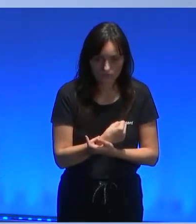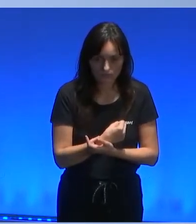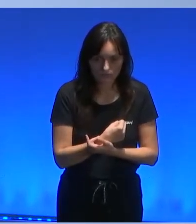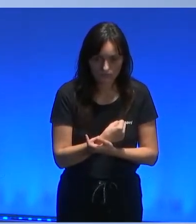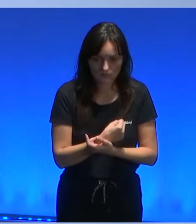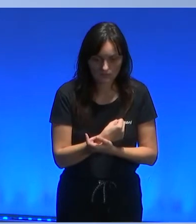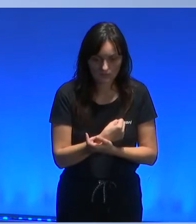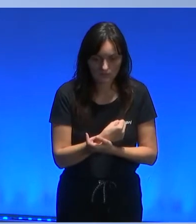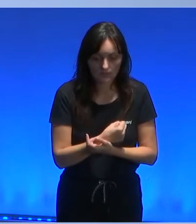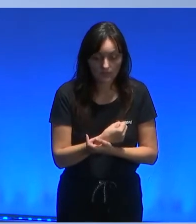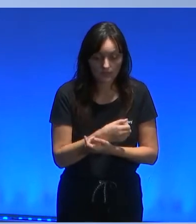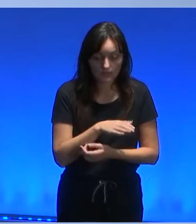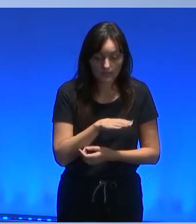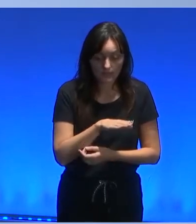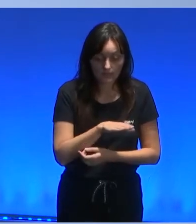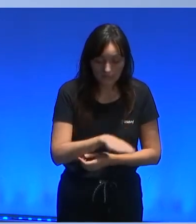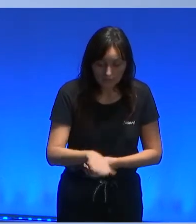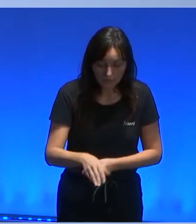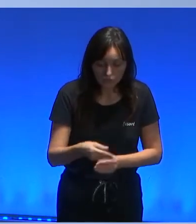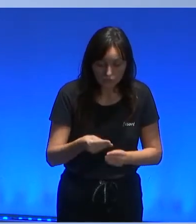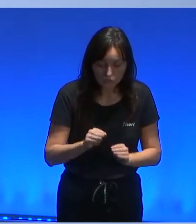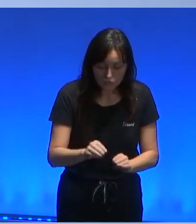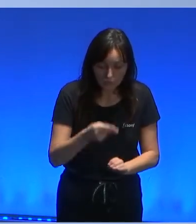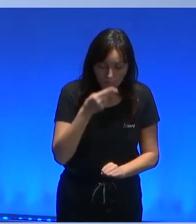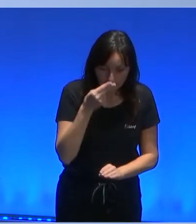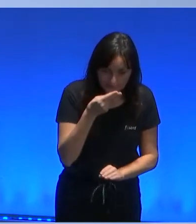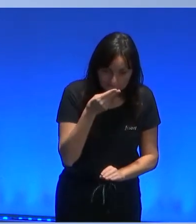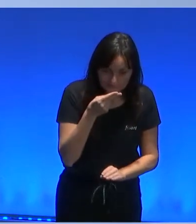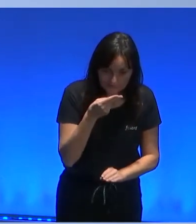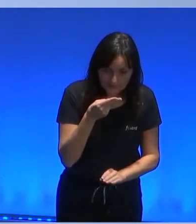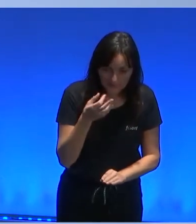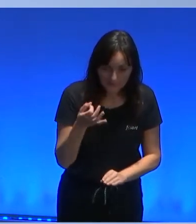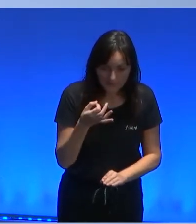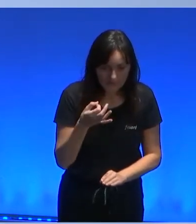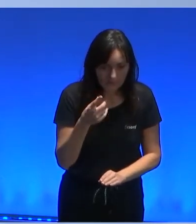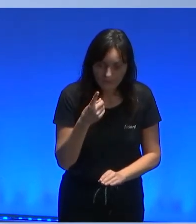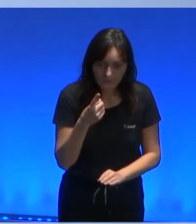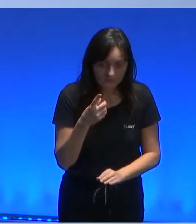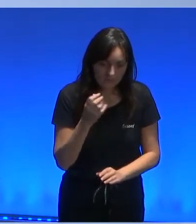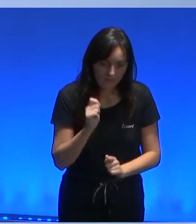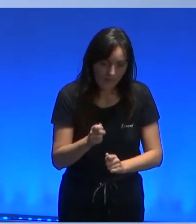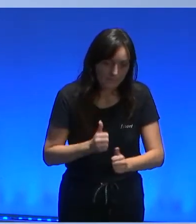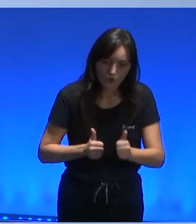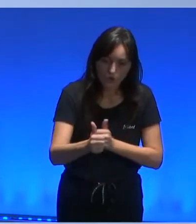los intereses del niño hay que considerarlos superiores.